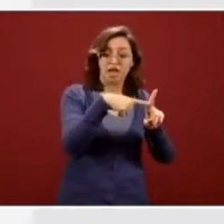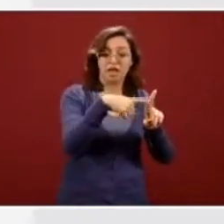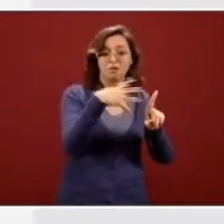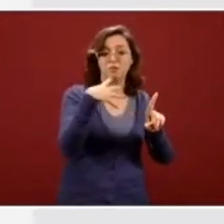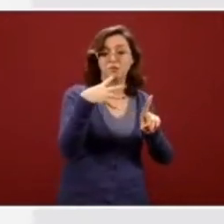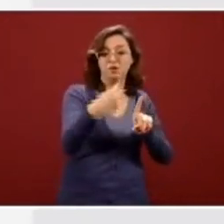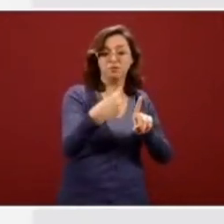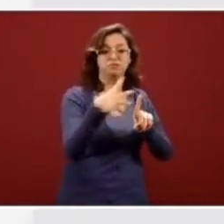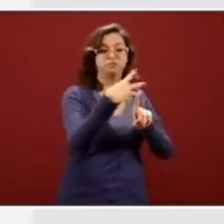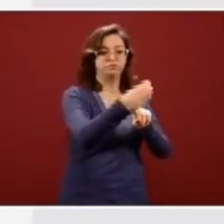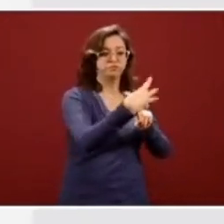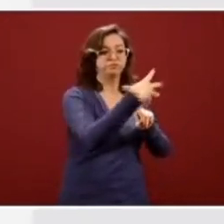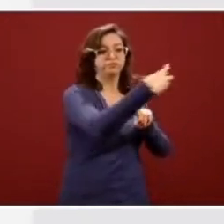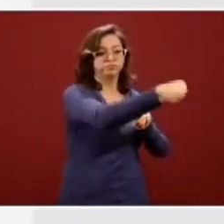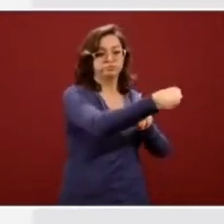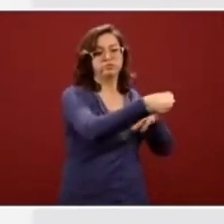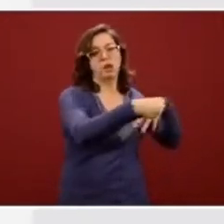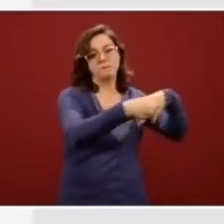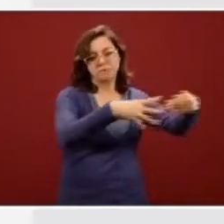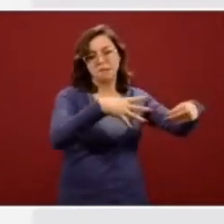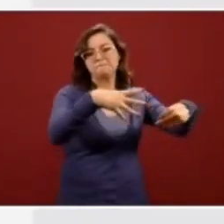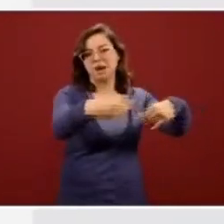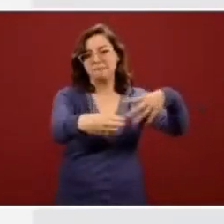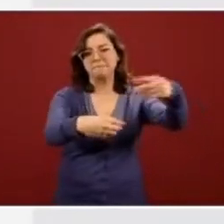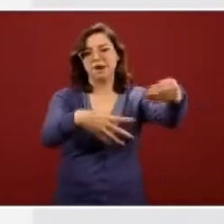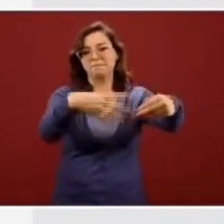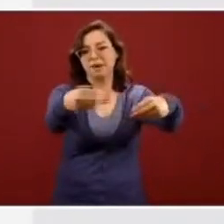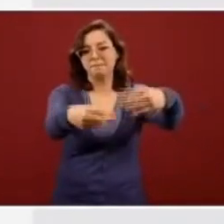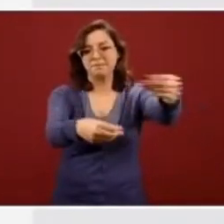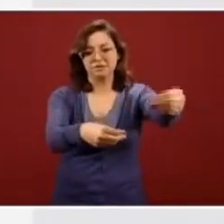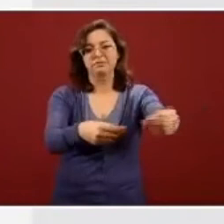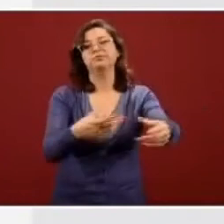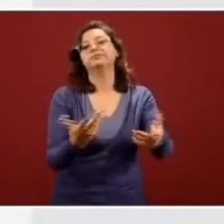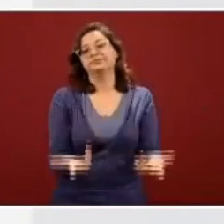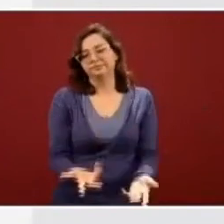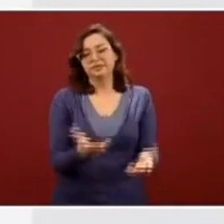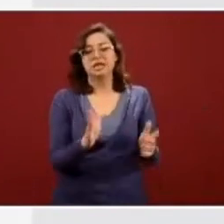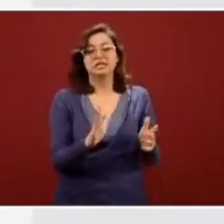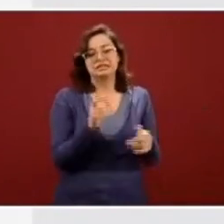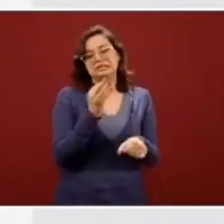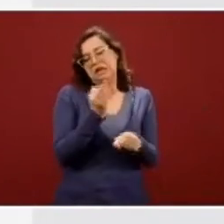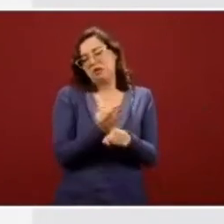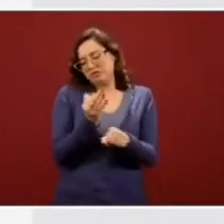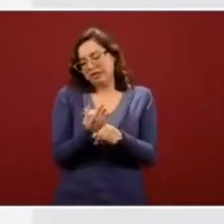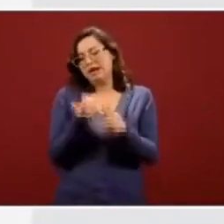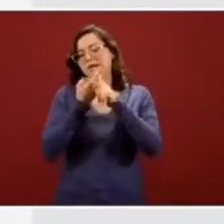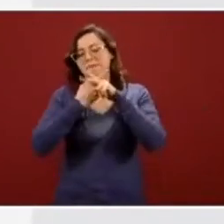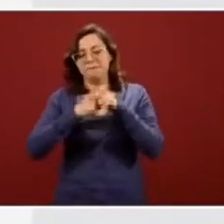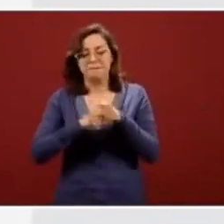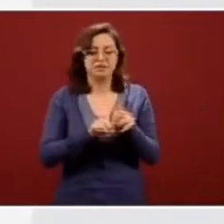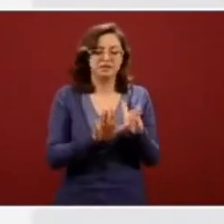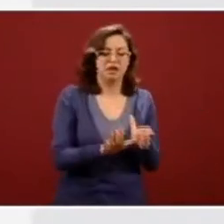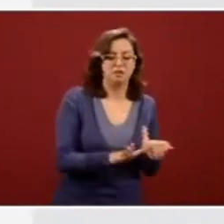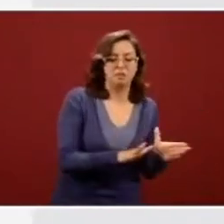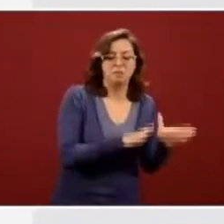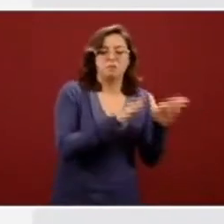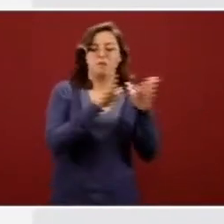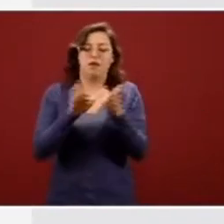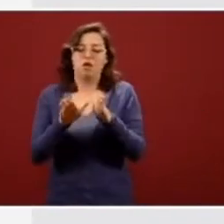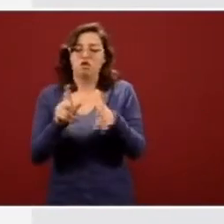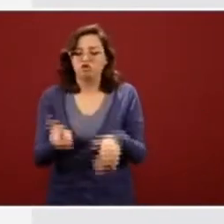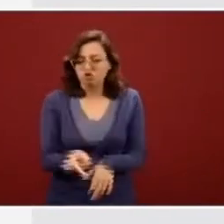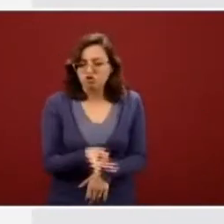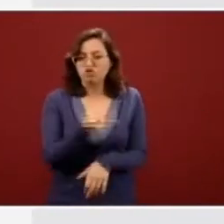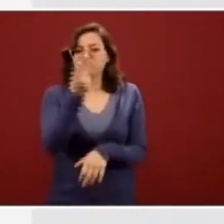importado, también empieza a generar casos secundarios. Por eso hablamos de ya una fase de transición hacia un escenario 2, en